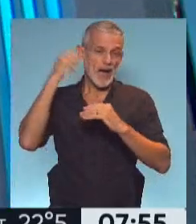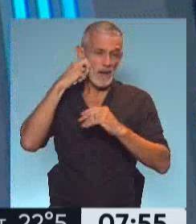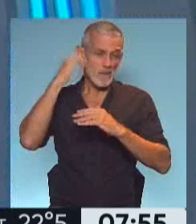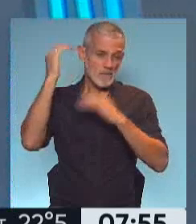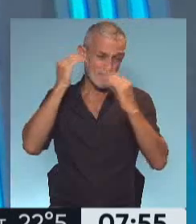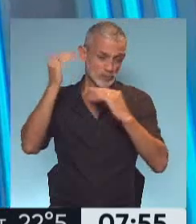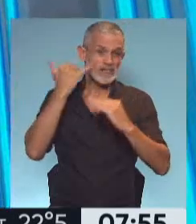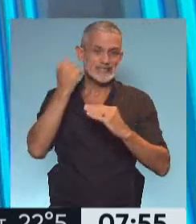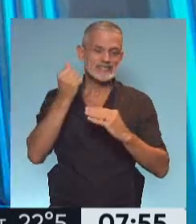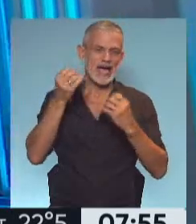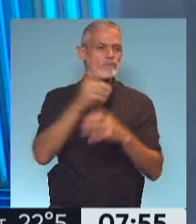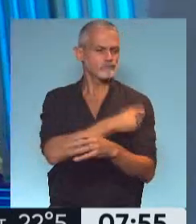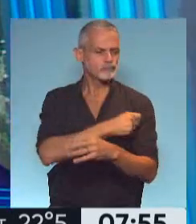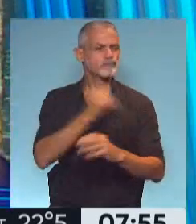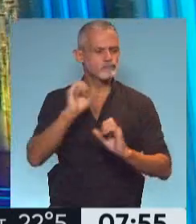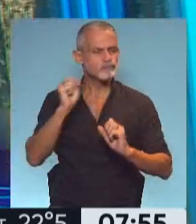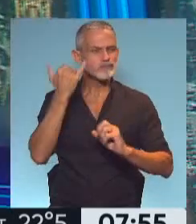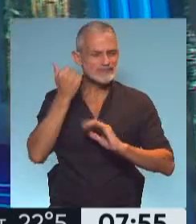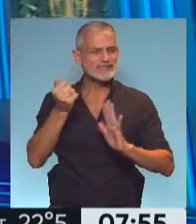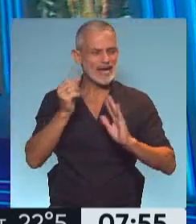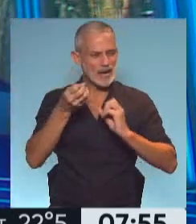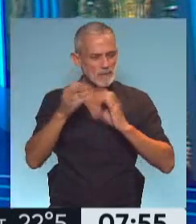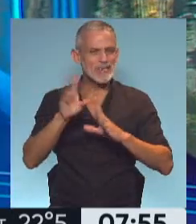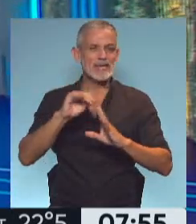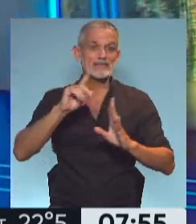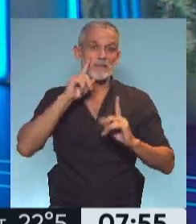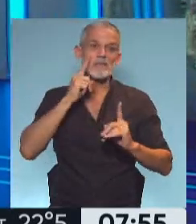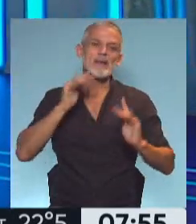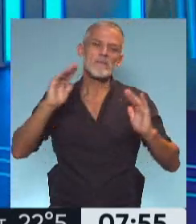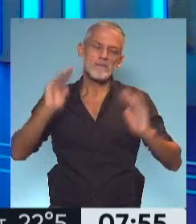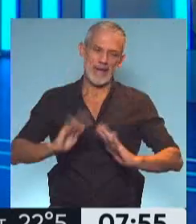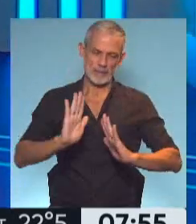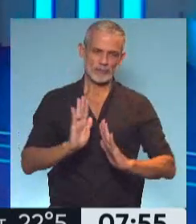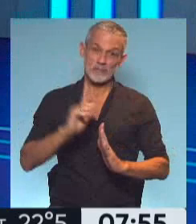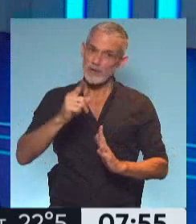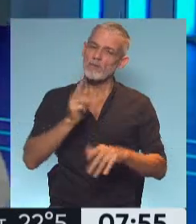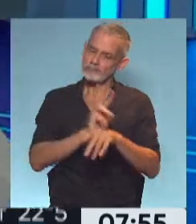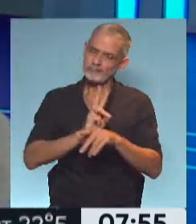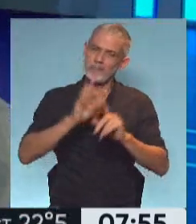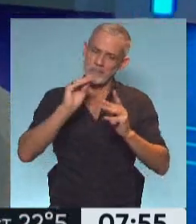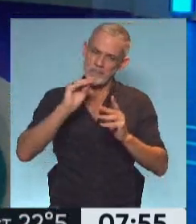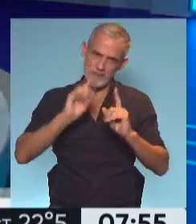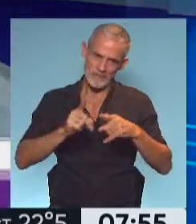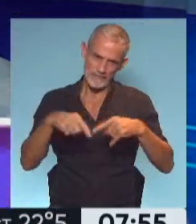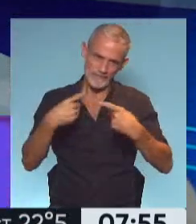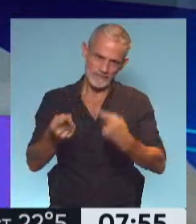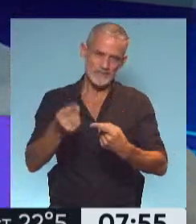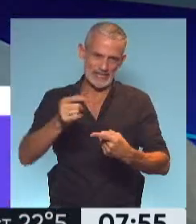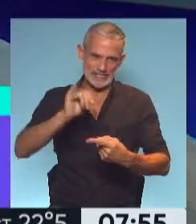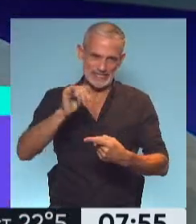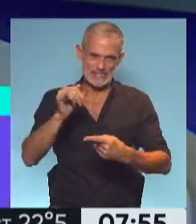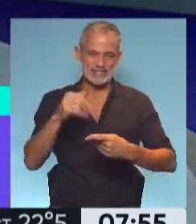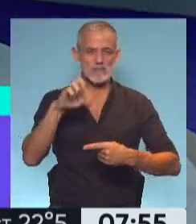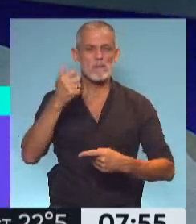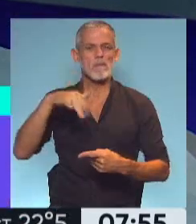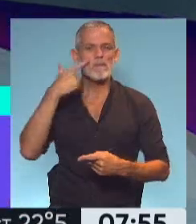ya empiezan a estar vacunados, es un riesgo menos, pero bueno, hay que seguir cuidándose. Sí, efectivamente. Nosotros desde el